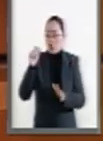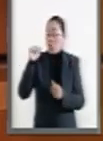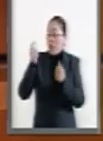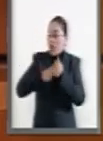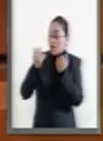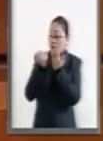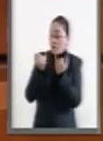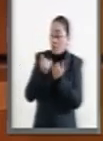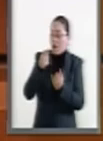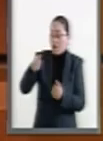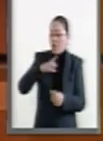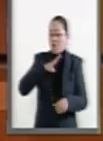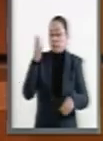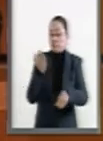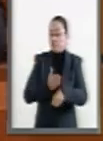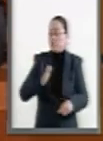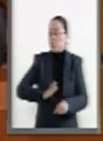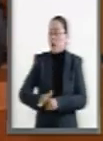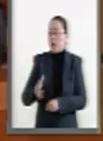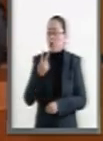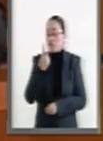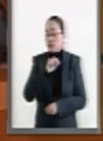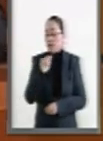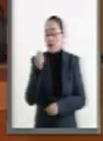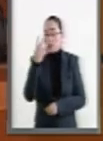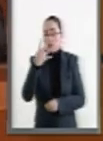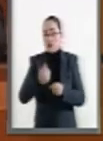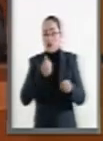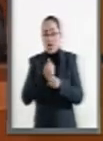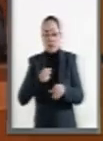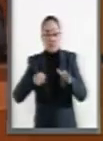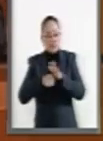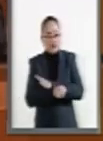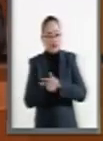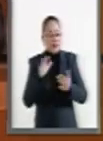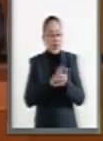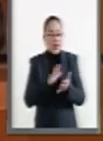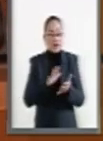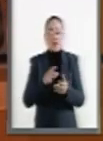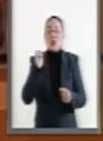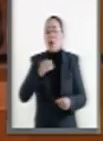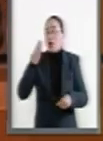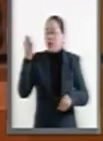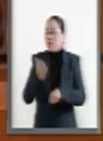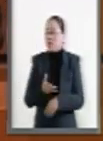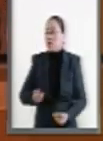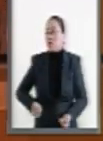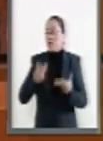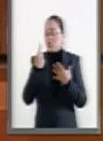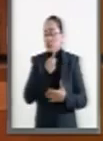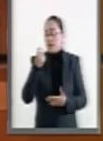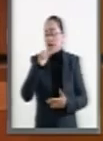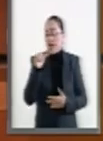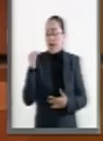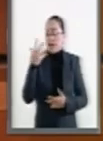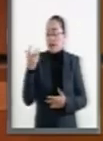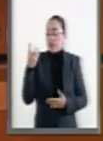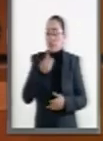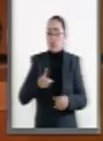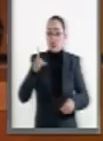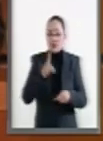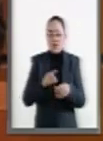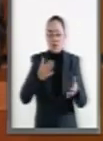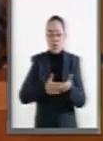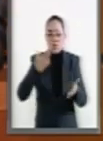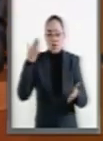delito se le impondrá una pena de 2 a 4 años de prisión y una sanción económica de 100 a 500 días